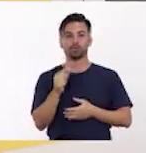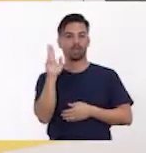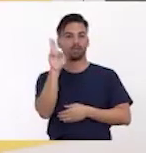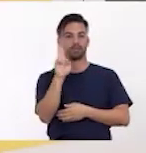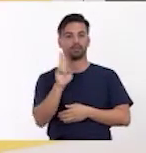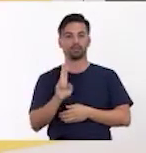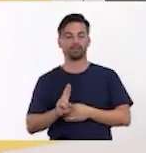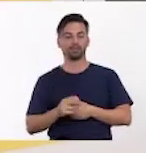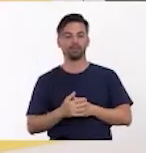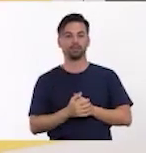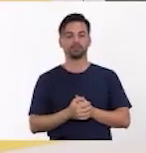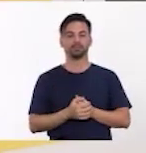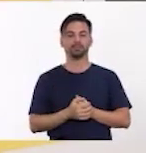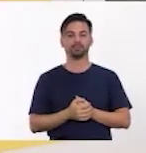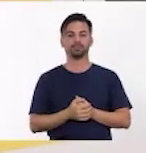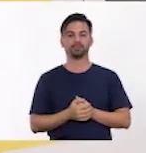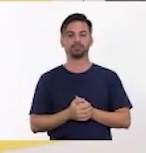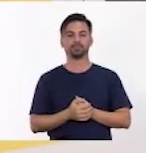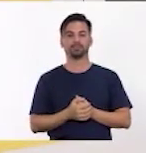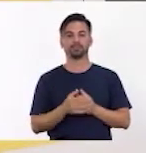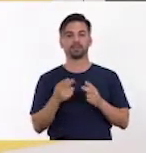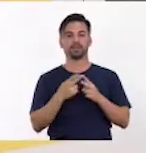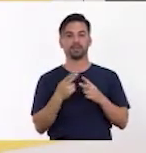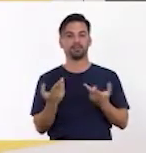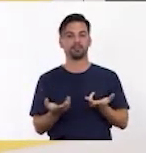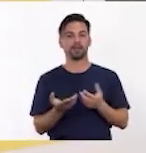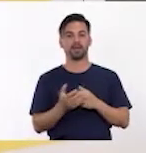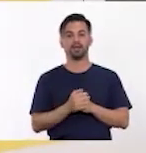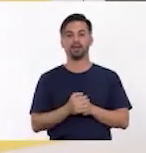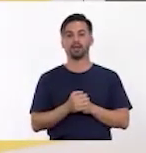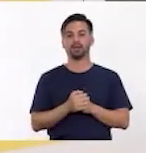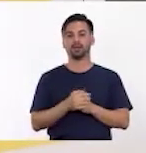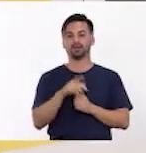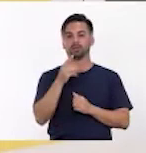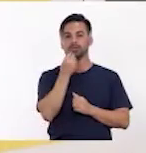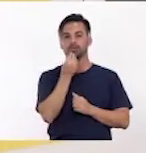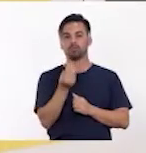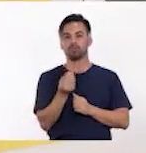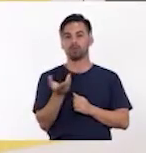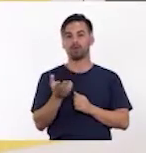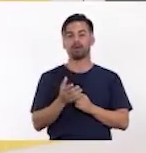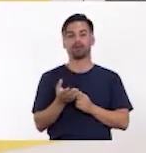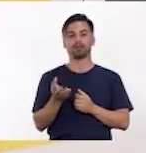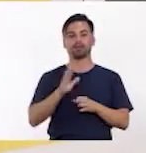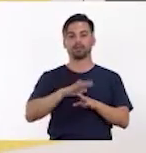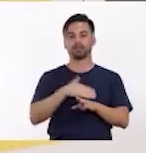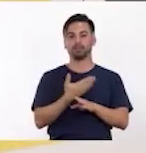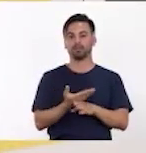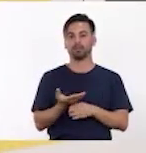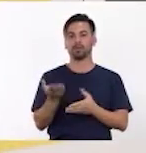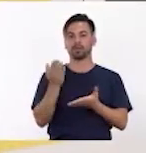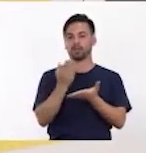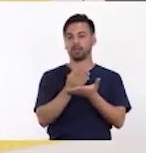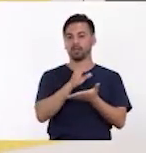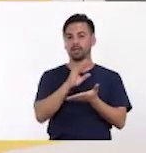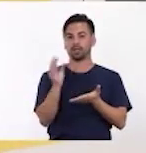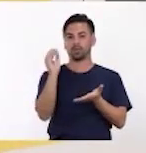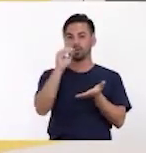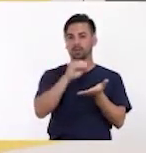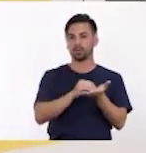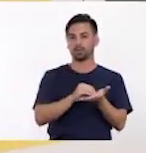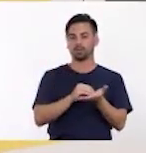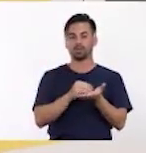educación de jóvenes y adultos para su incorporación a las escuelas en cuanto